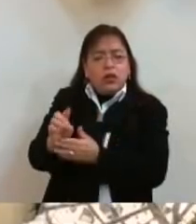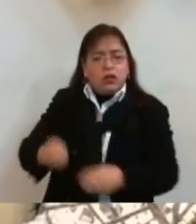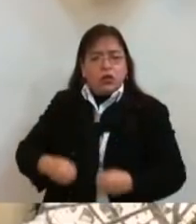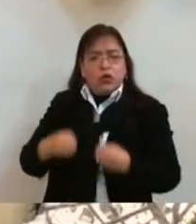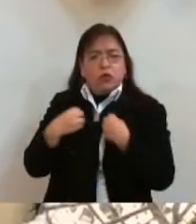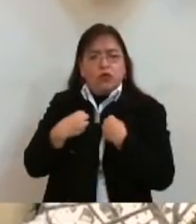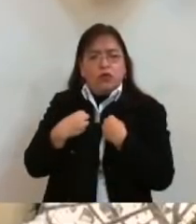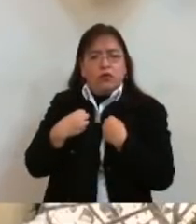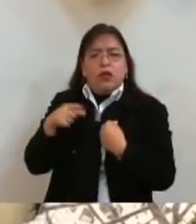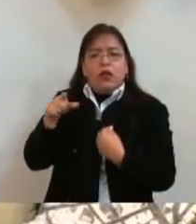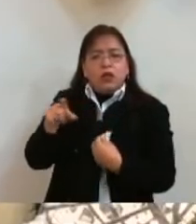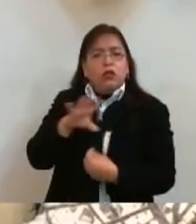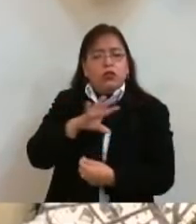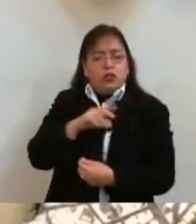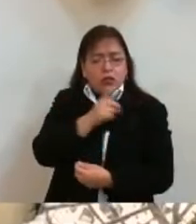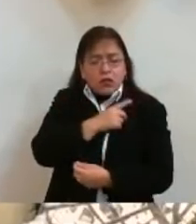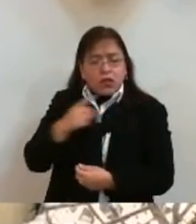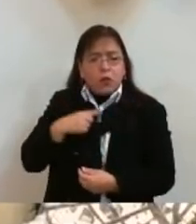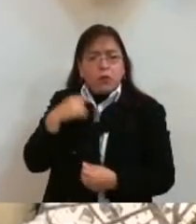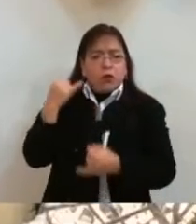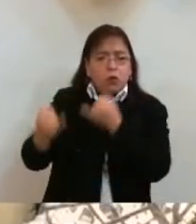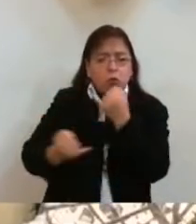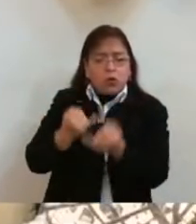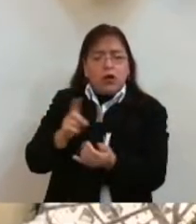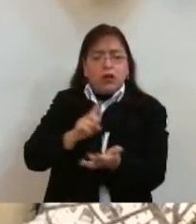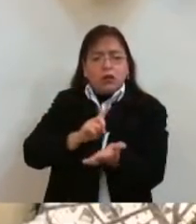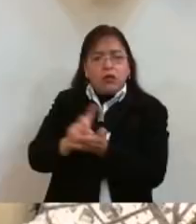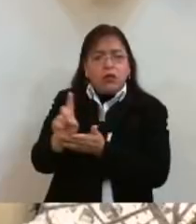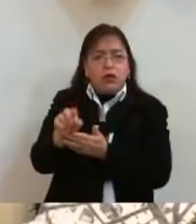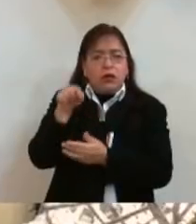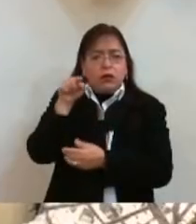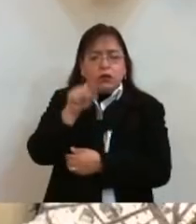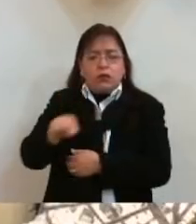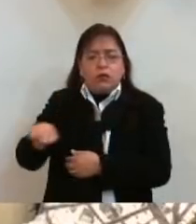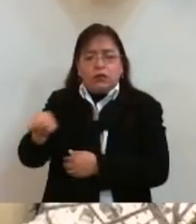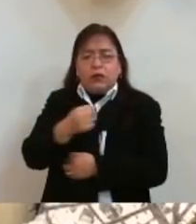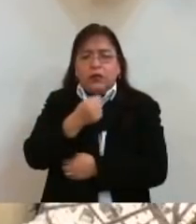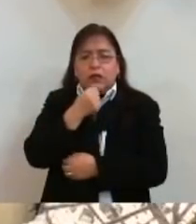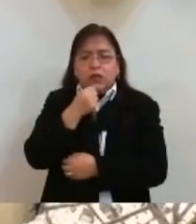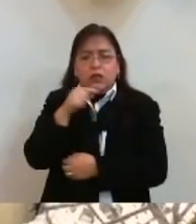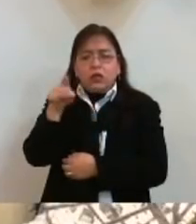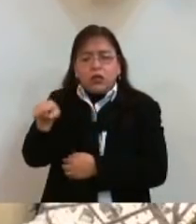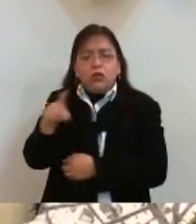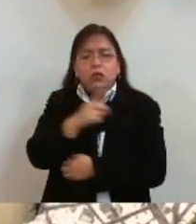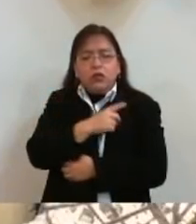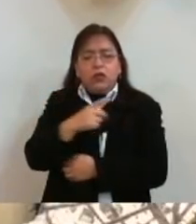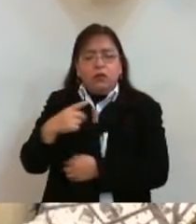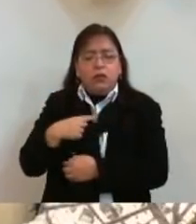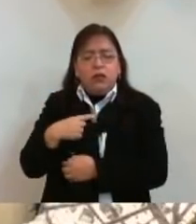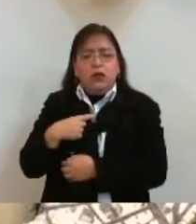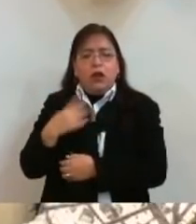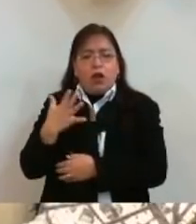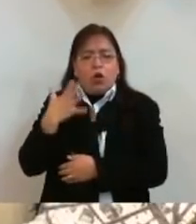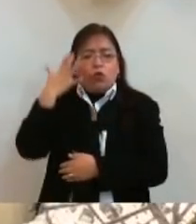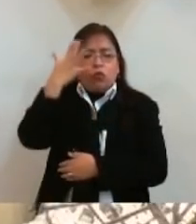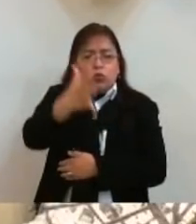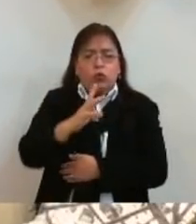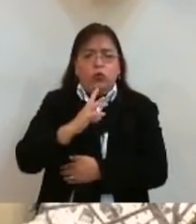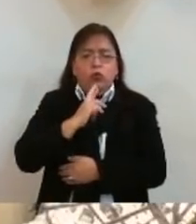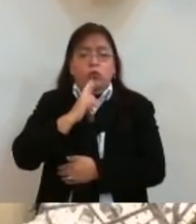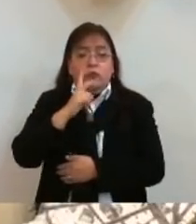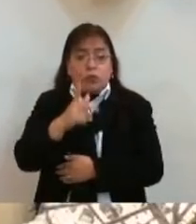gozar, a jugar, tienen derecho a un futuro. Así